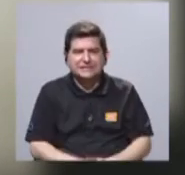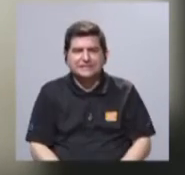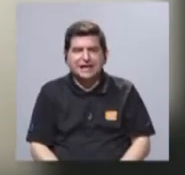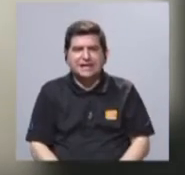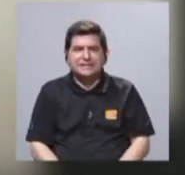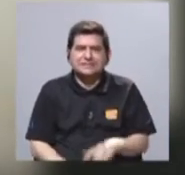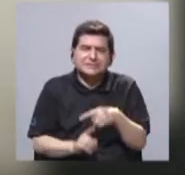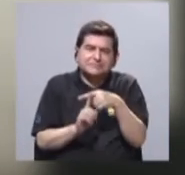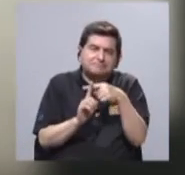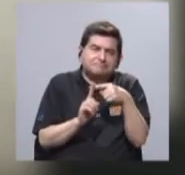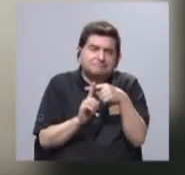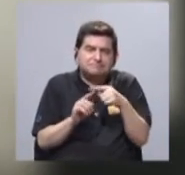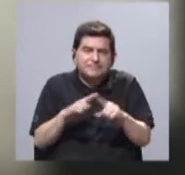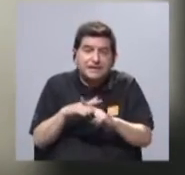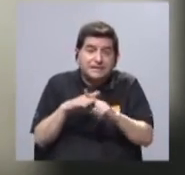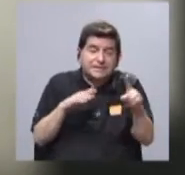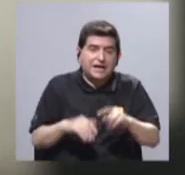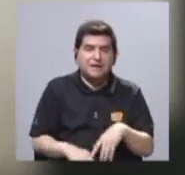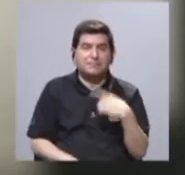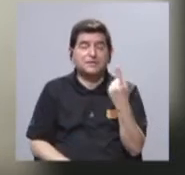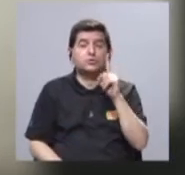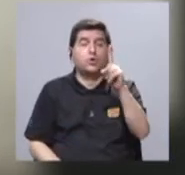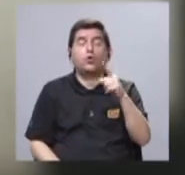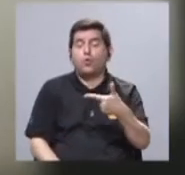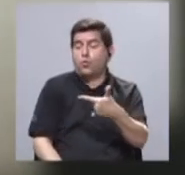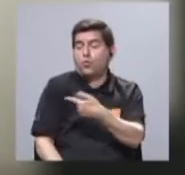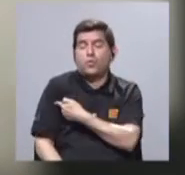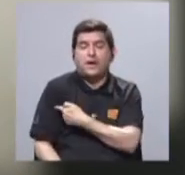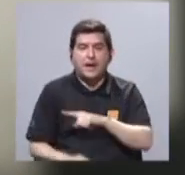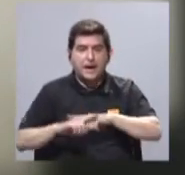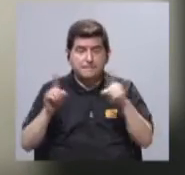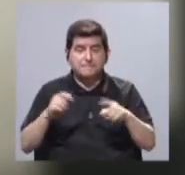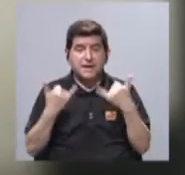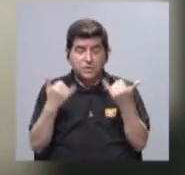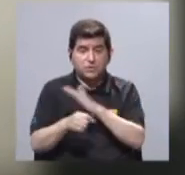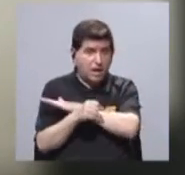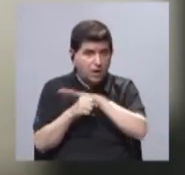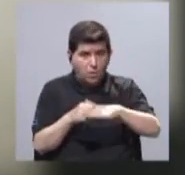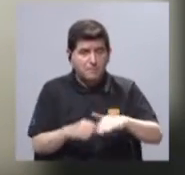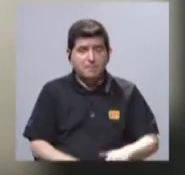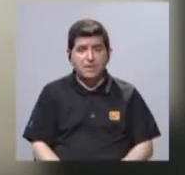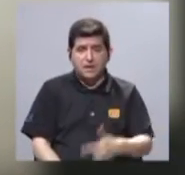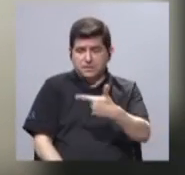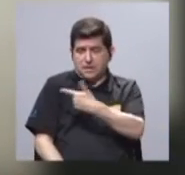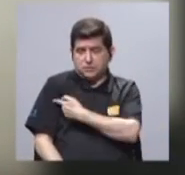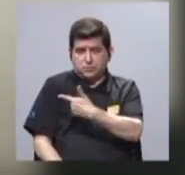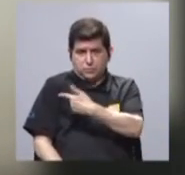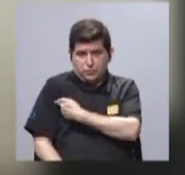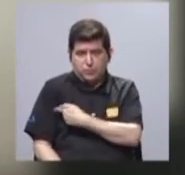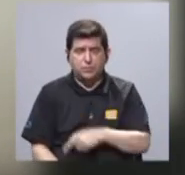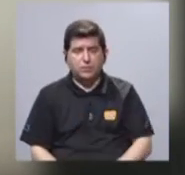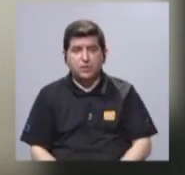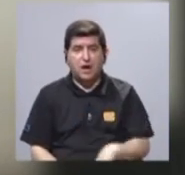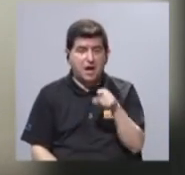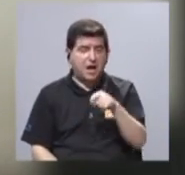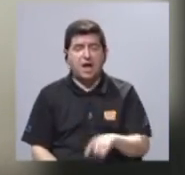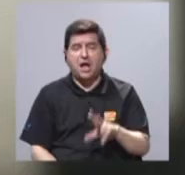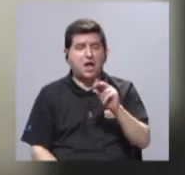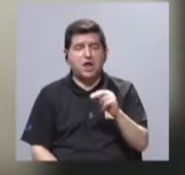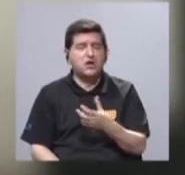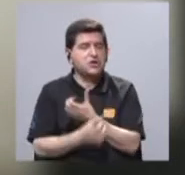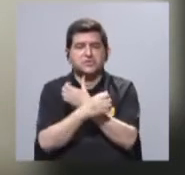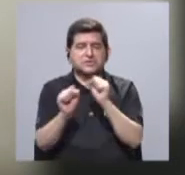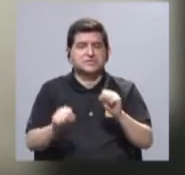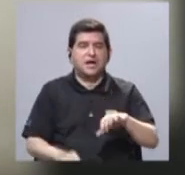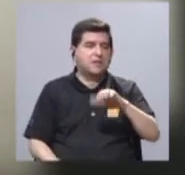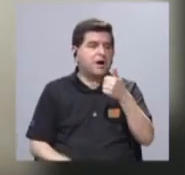delta no escapa de la acción de las vacunas escapa medianamente cuando sólo